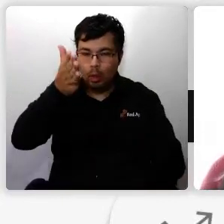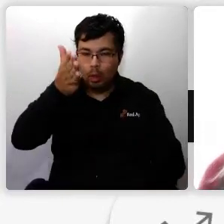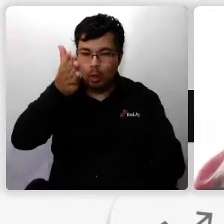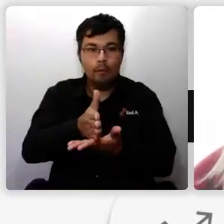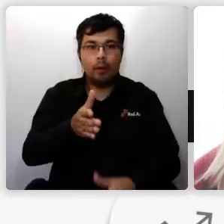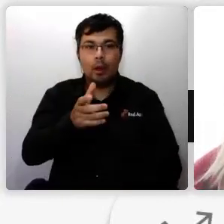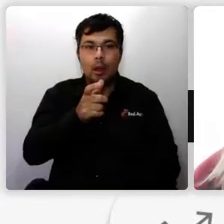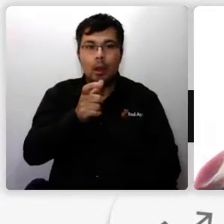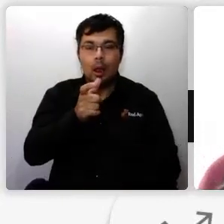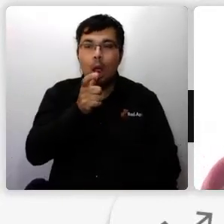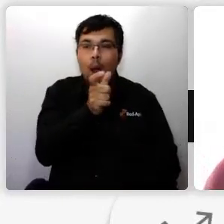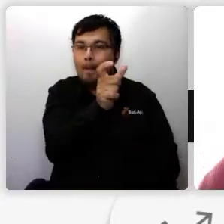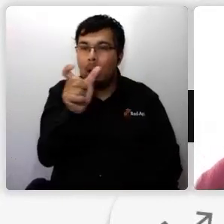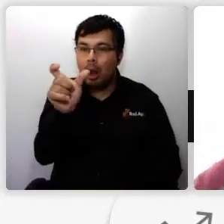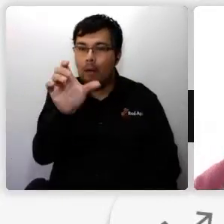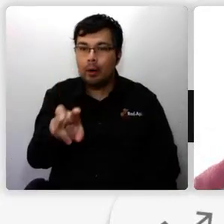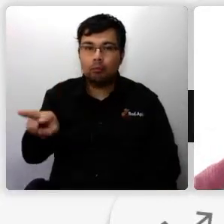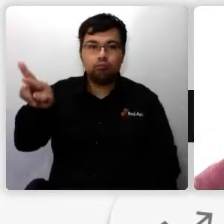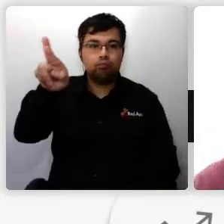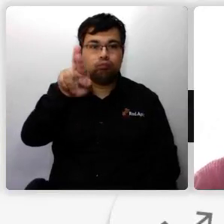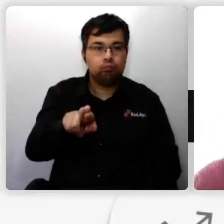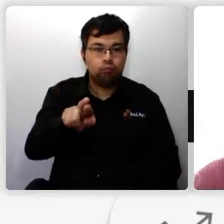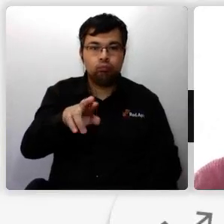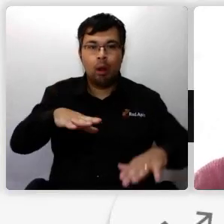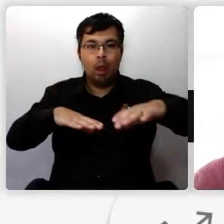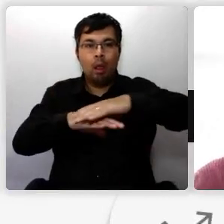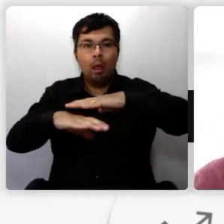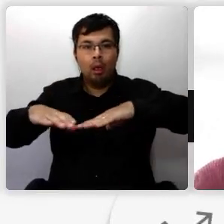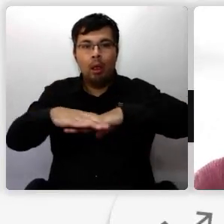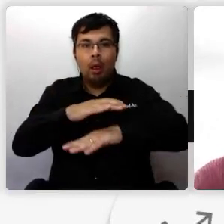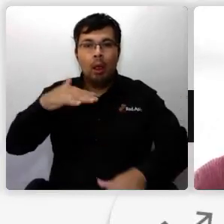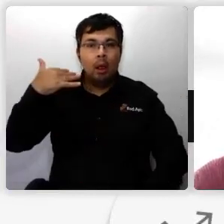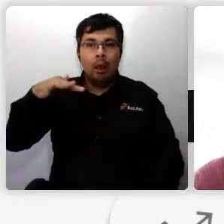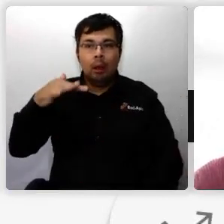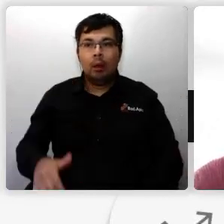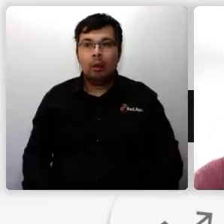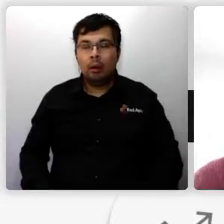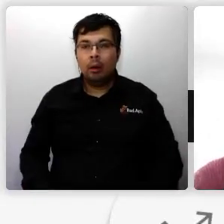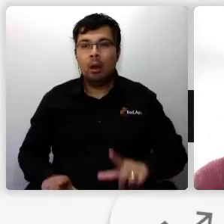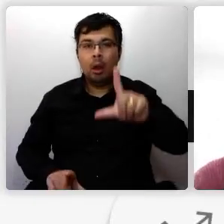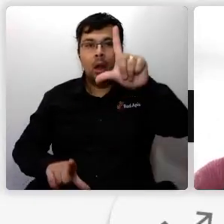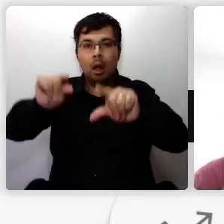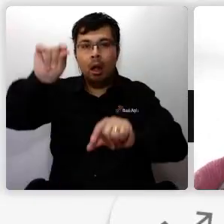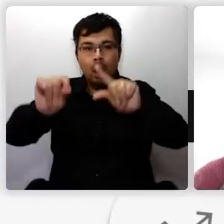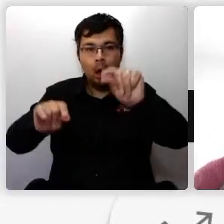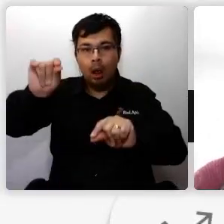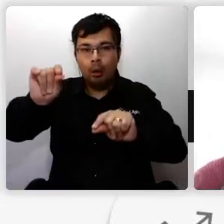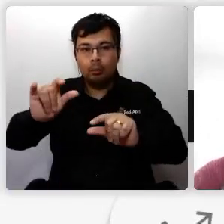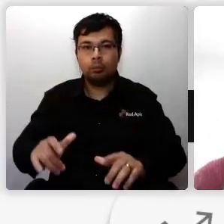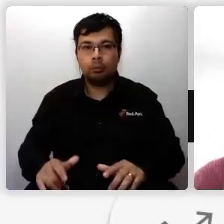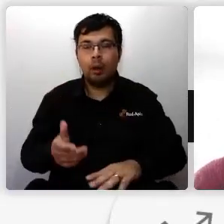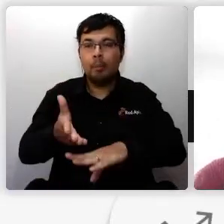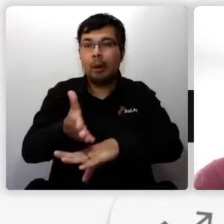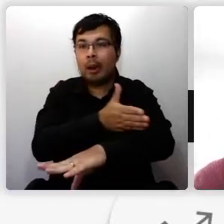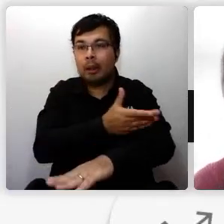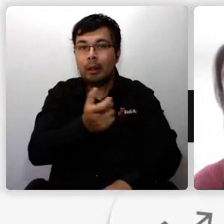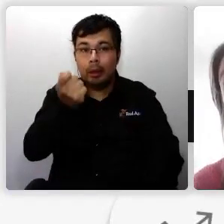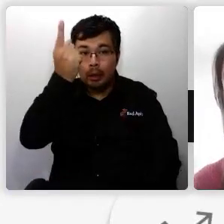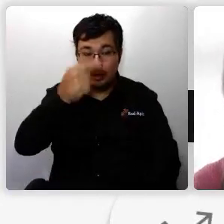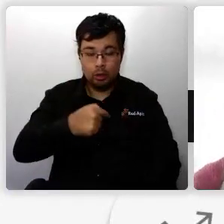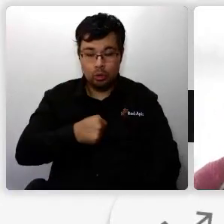los buscadores, ¿no? Entonces, es importante la medición para poder entender si